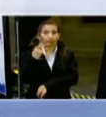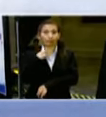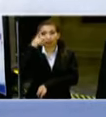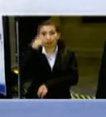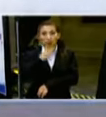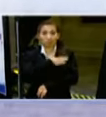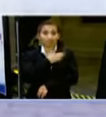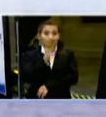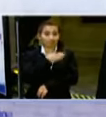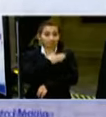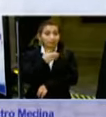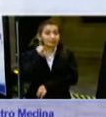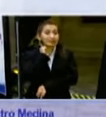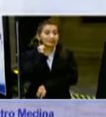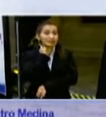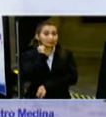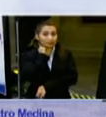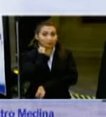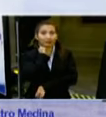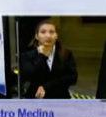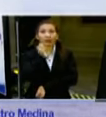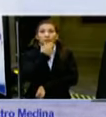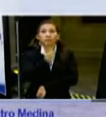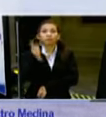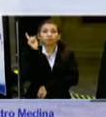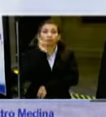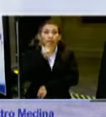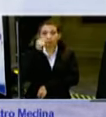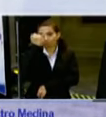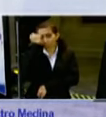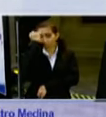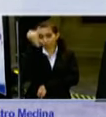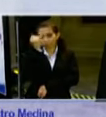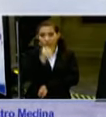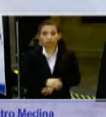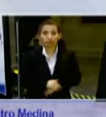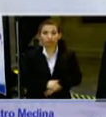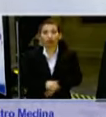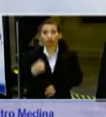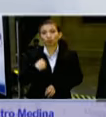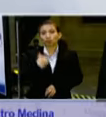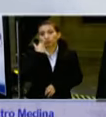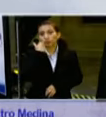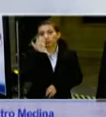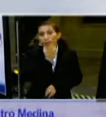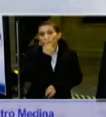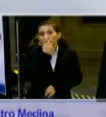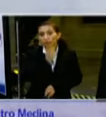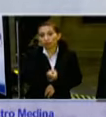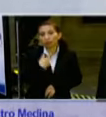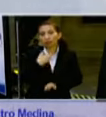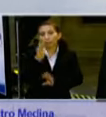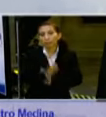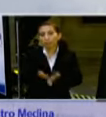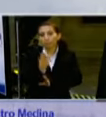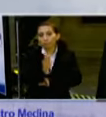enhorabuena, senadores y senadoras, por esta iniciativa. Yo lo que quiero hacer es, a mí me parece,